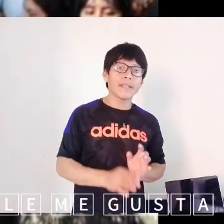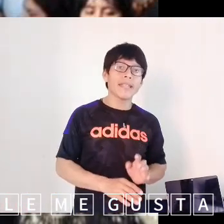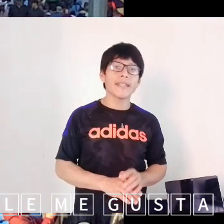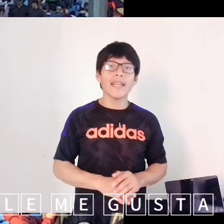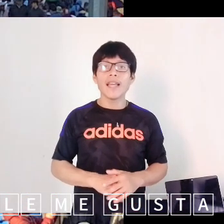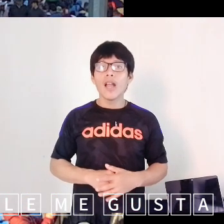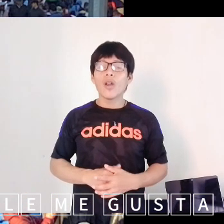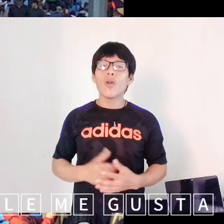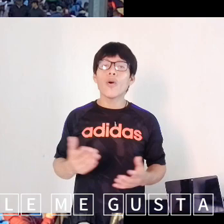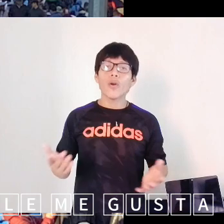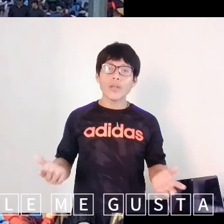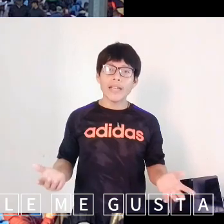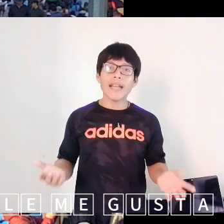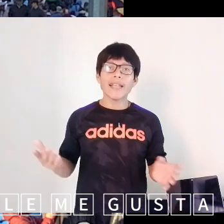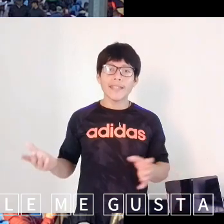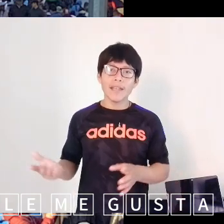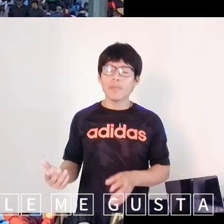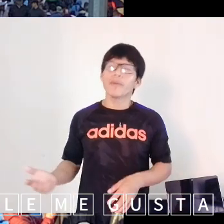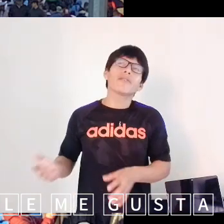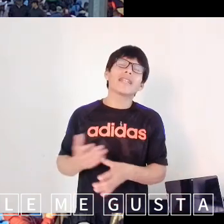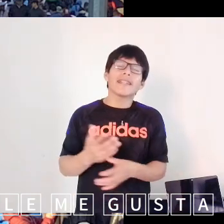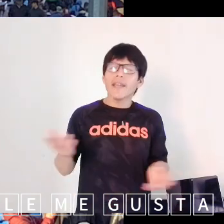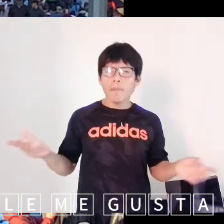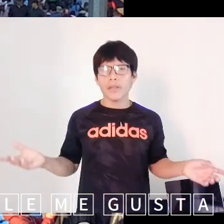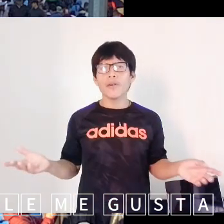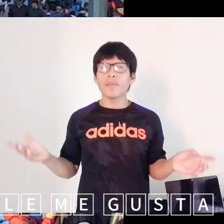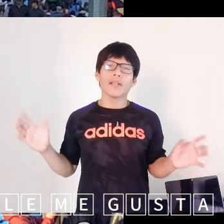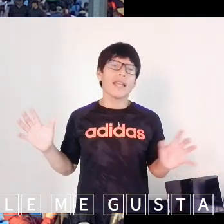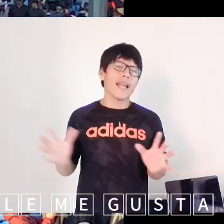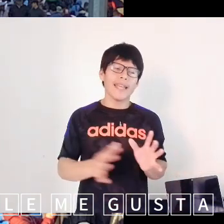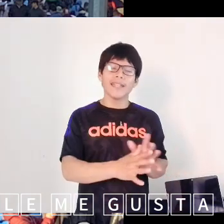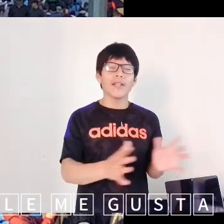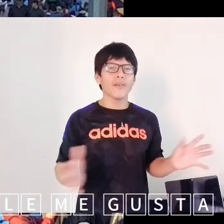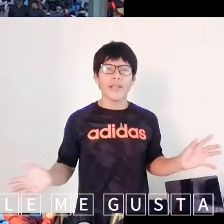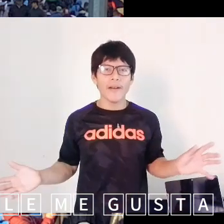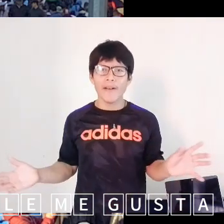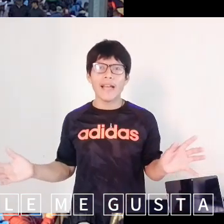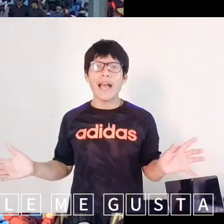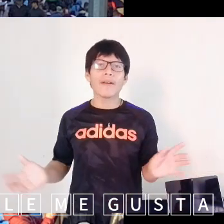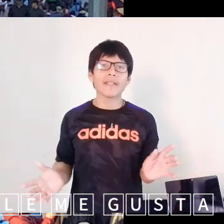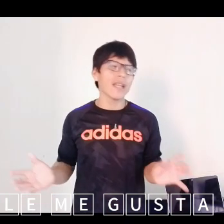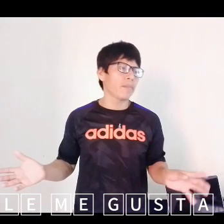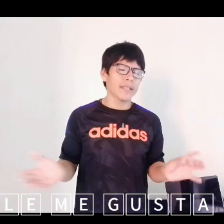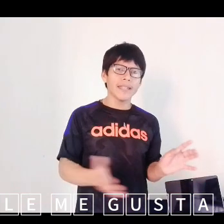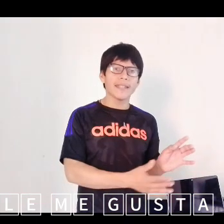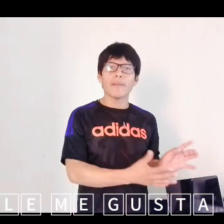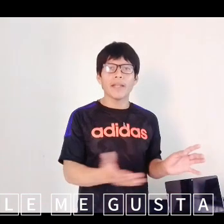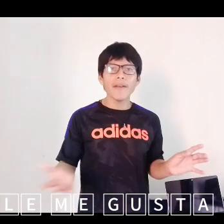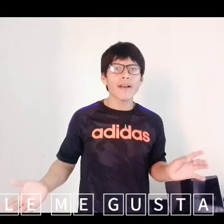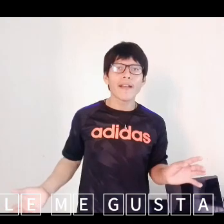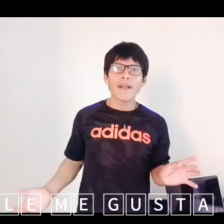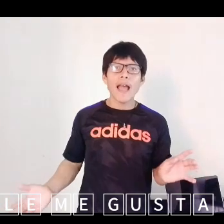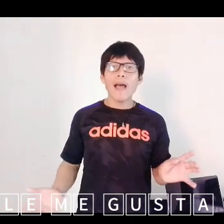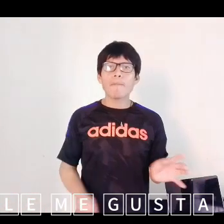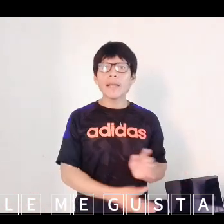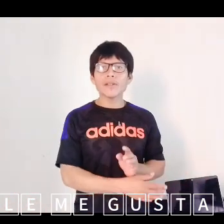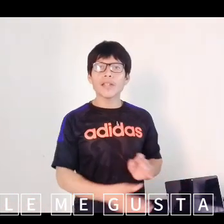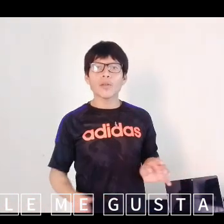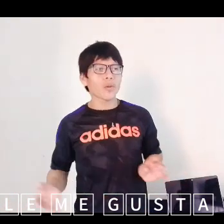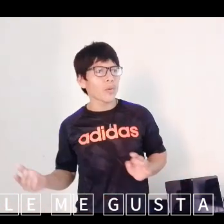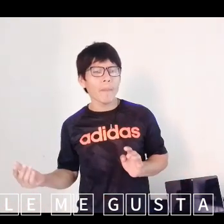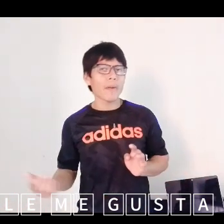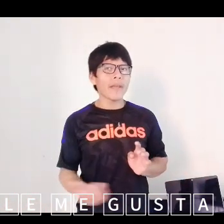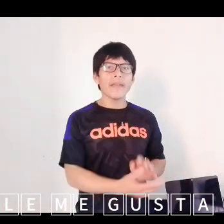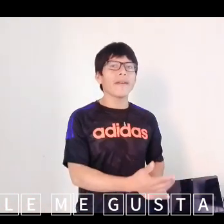el presidente logró llegar a tiempo, bueno, ni a tiempo llegó porque la gente no lo dejaba avanzar, el presidente caminaba a